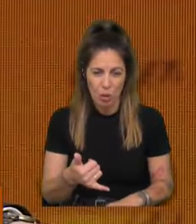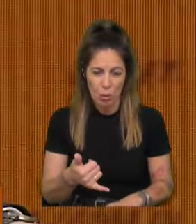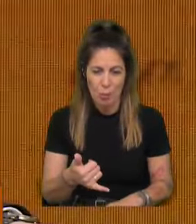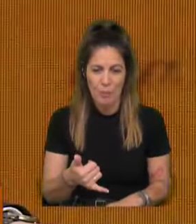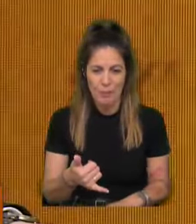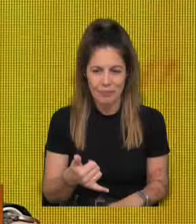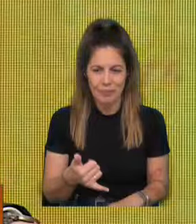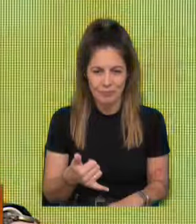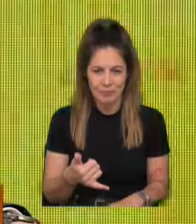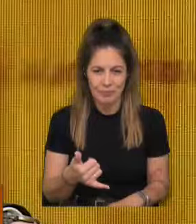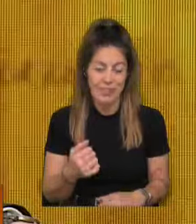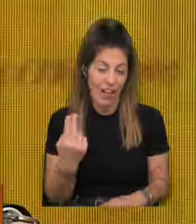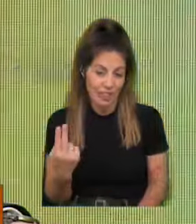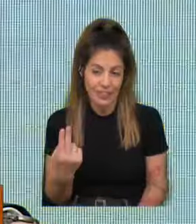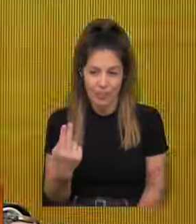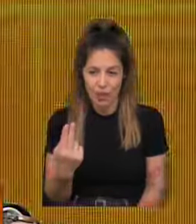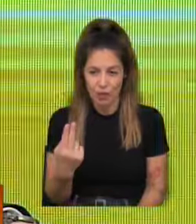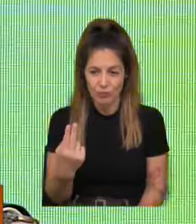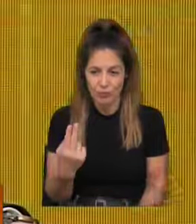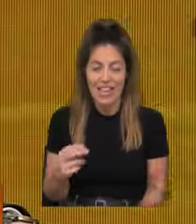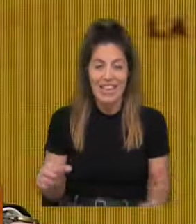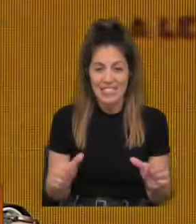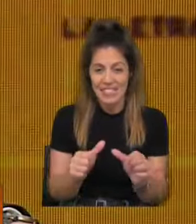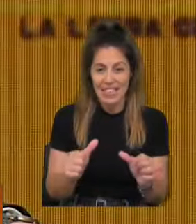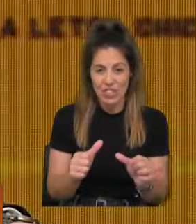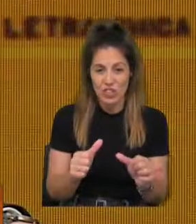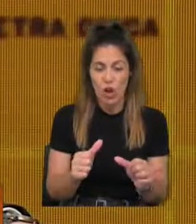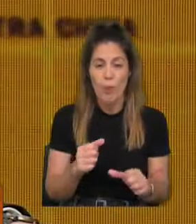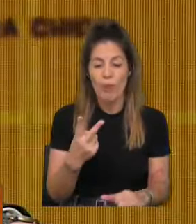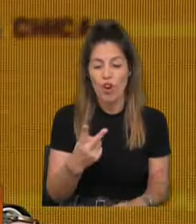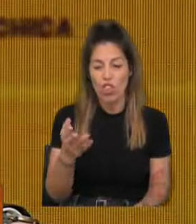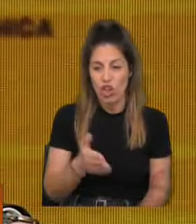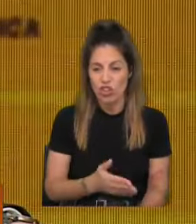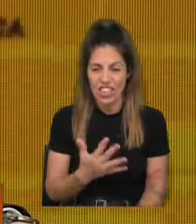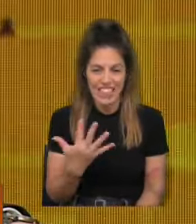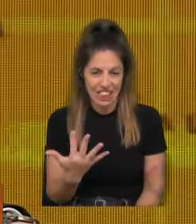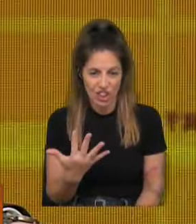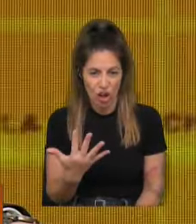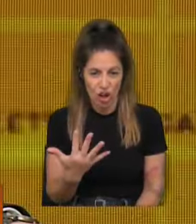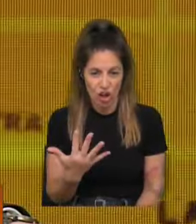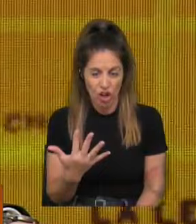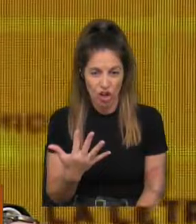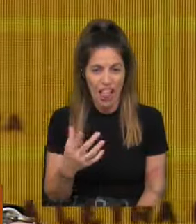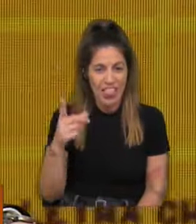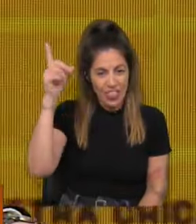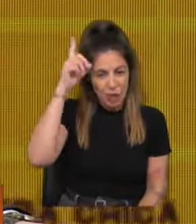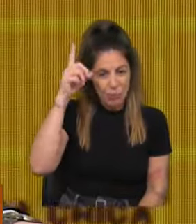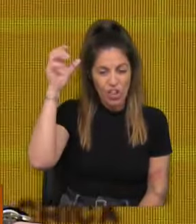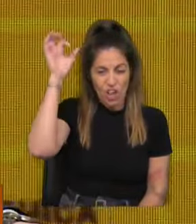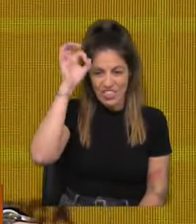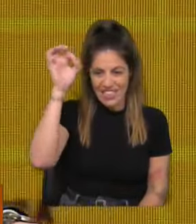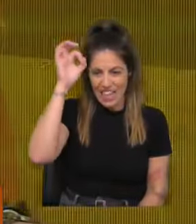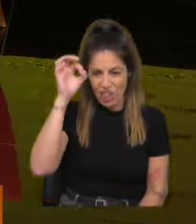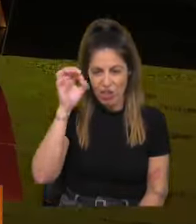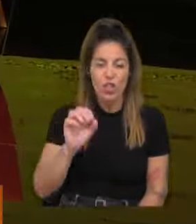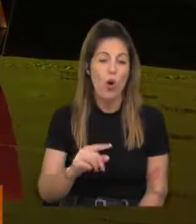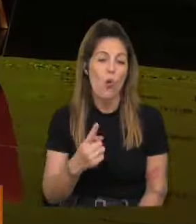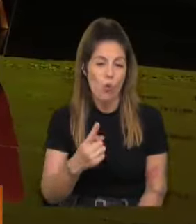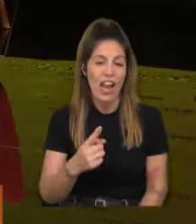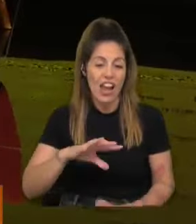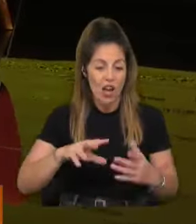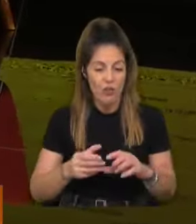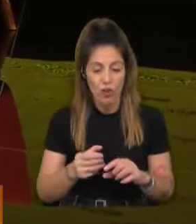eh habilitado Porque se hizo por dos quintos de los legisladores que es uno de los procedimientos no es el más usual